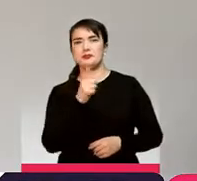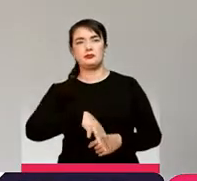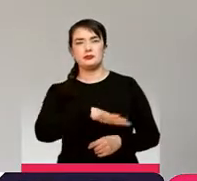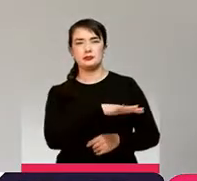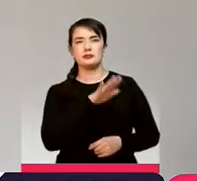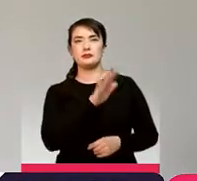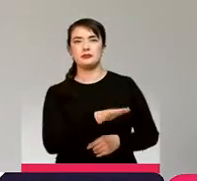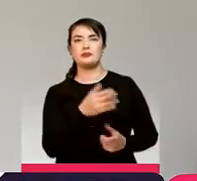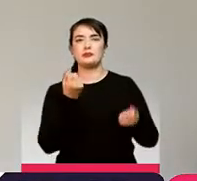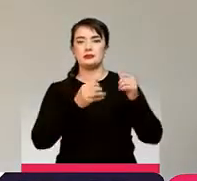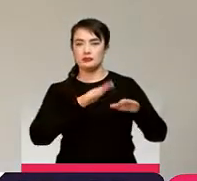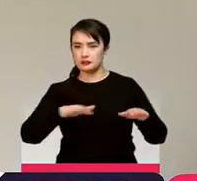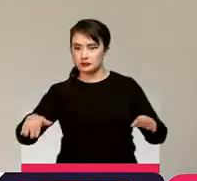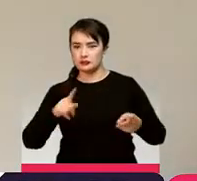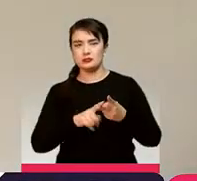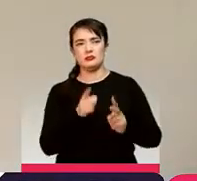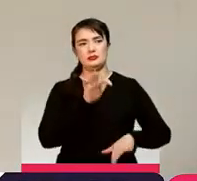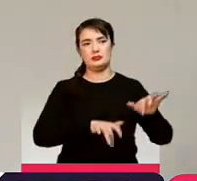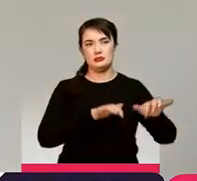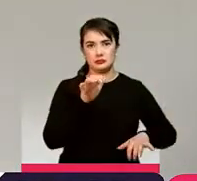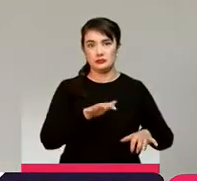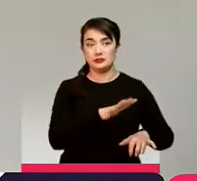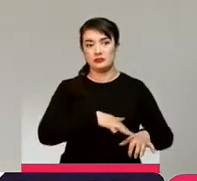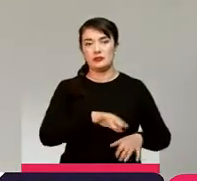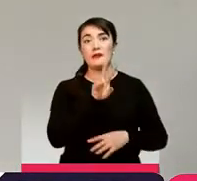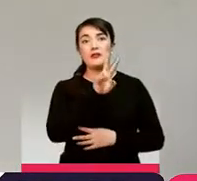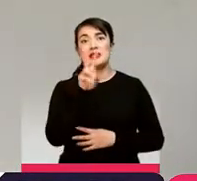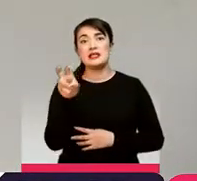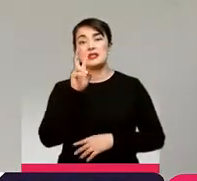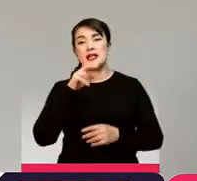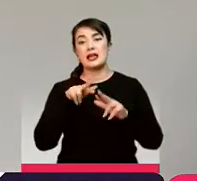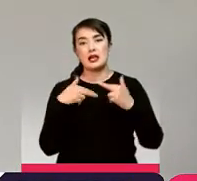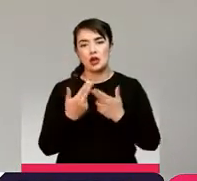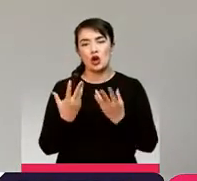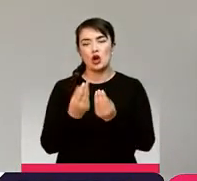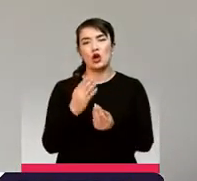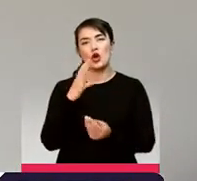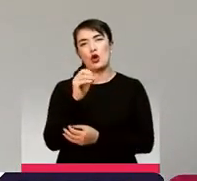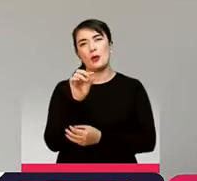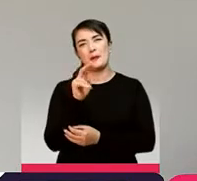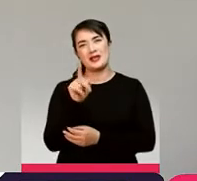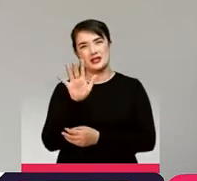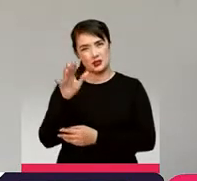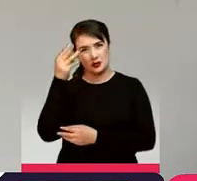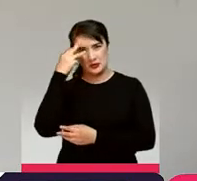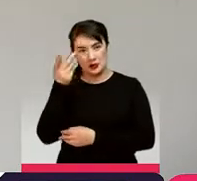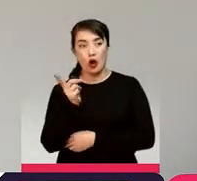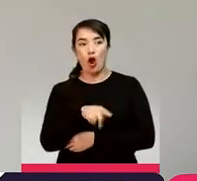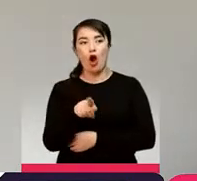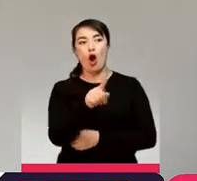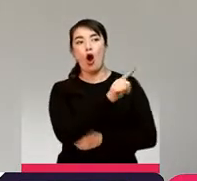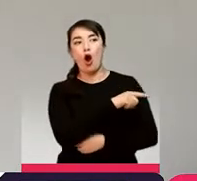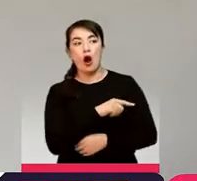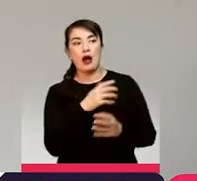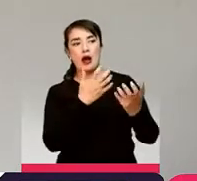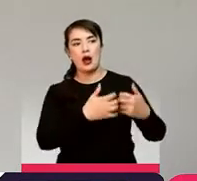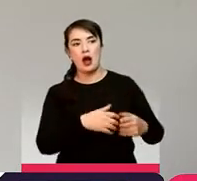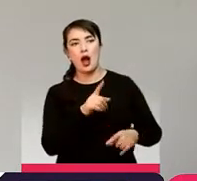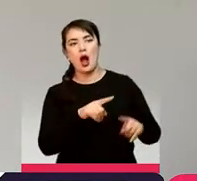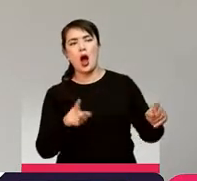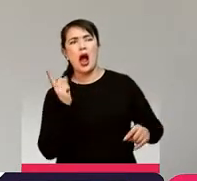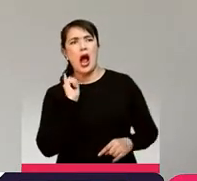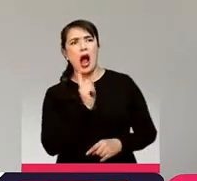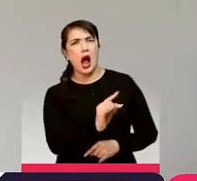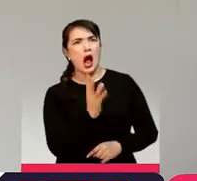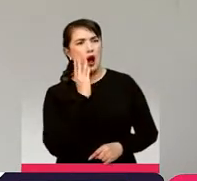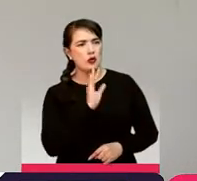la Secretaría habían tenido hasta 27 reuniones con la empresa Copemsa de México, mientras que con las otras empresas, algunas con años de experiencia aquí en el